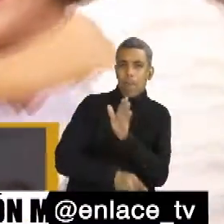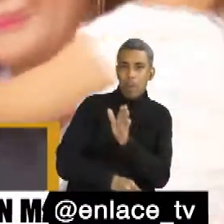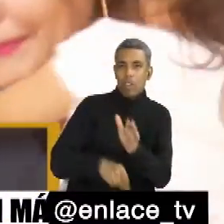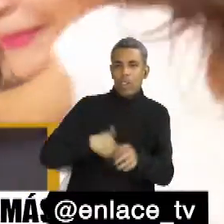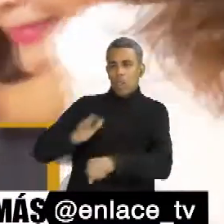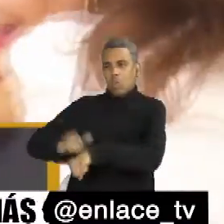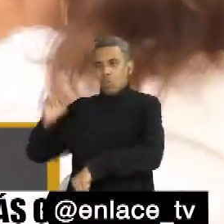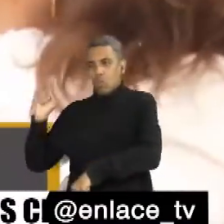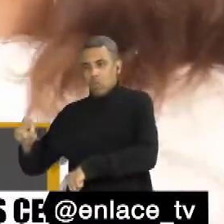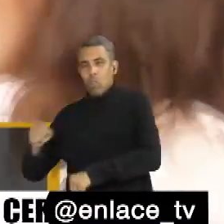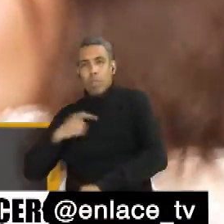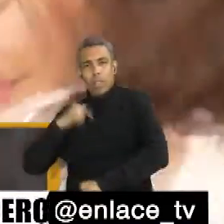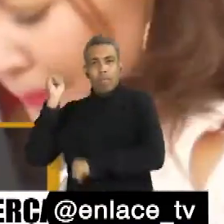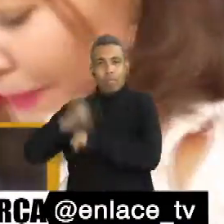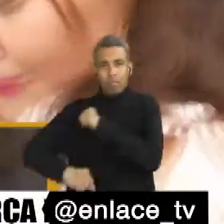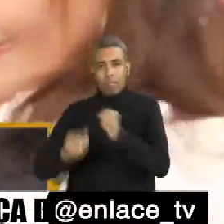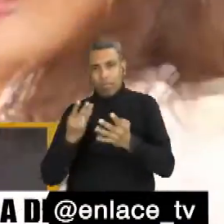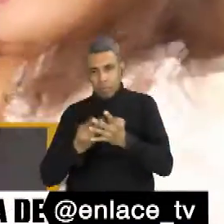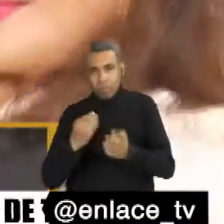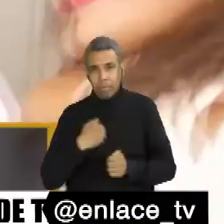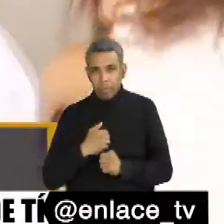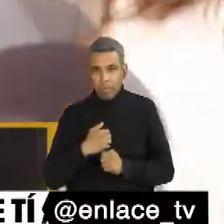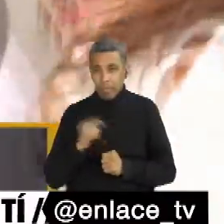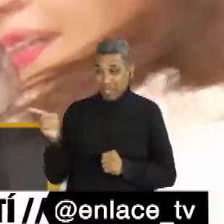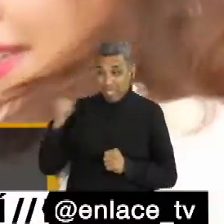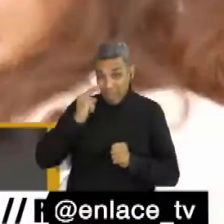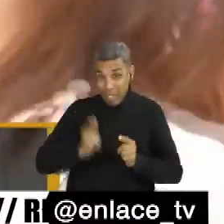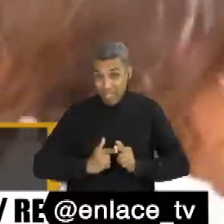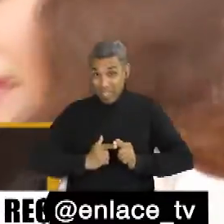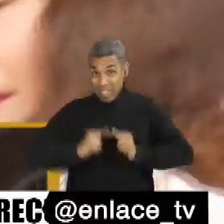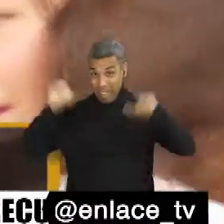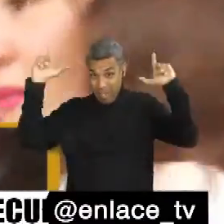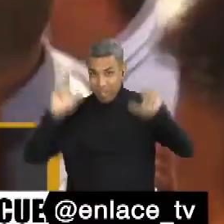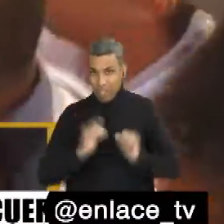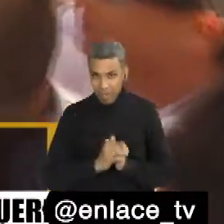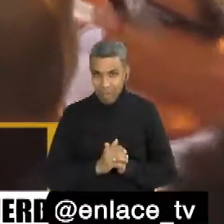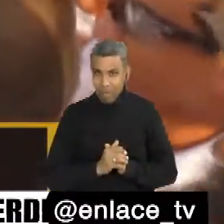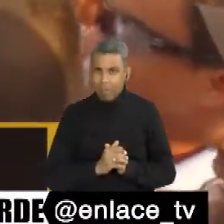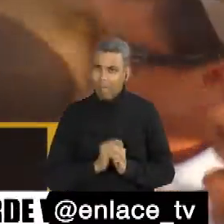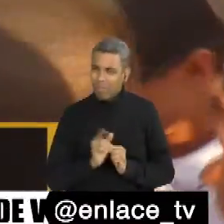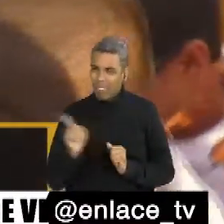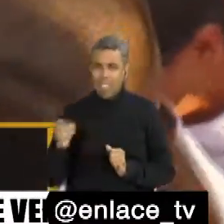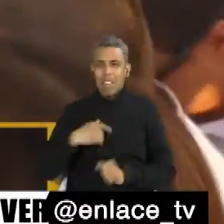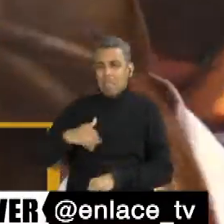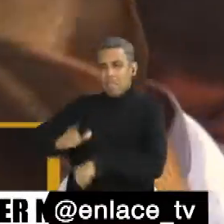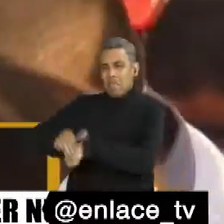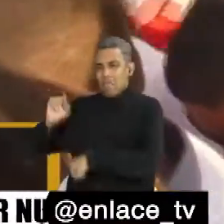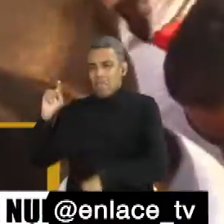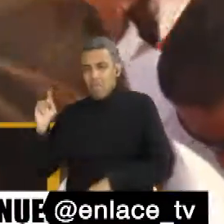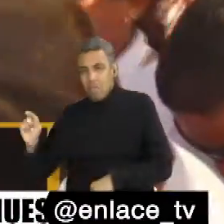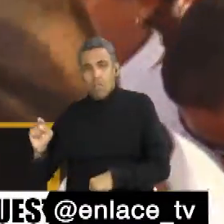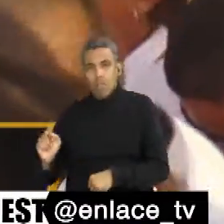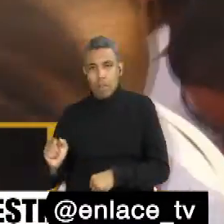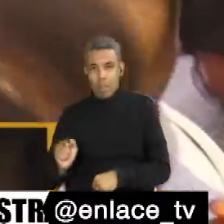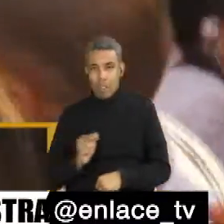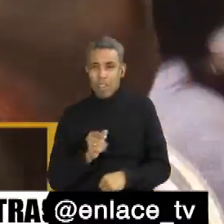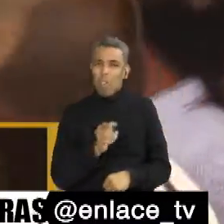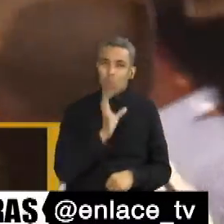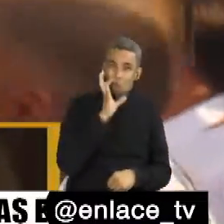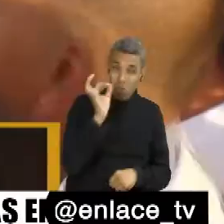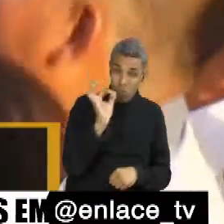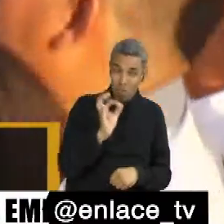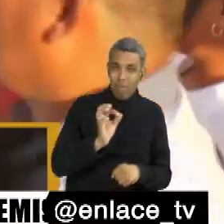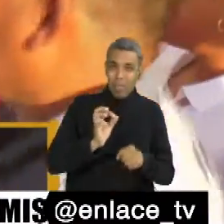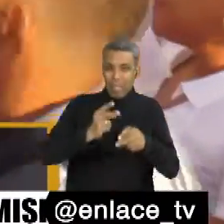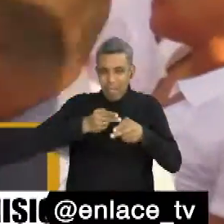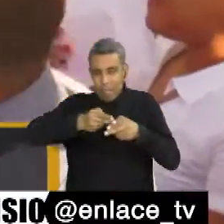después de permanecer 7 años en prisión por haber sido señalado por alias El Panadero de ser el autor intelectual de la muerte de David Núñez